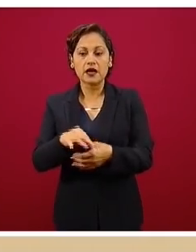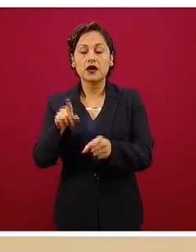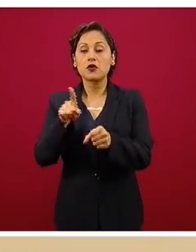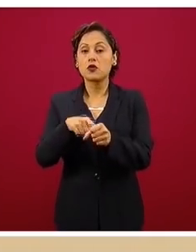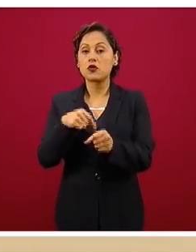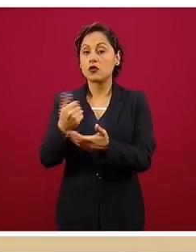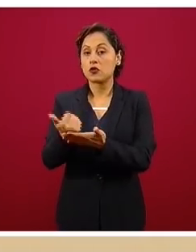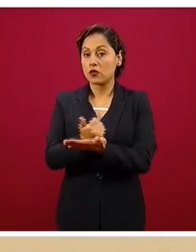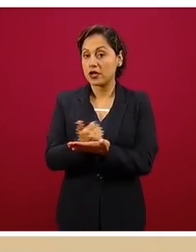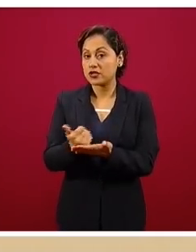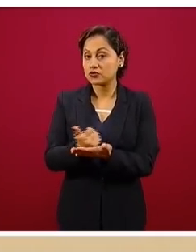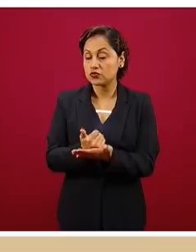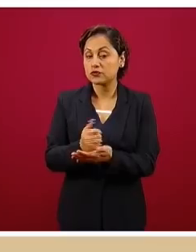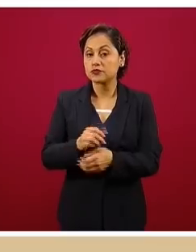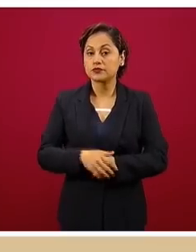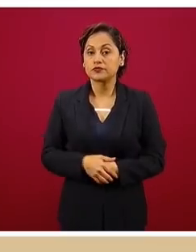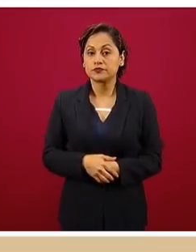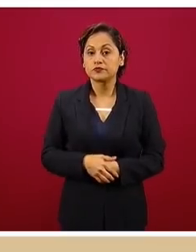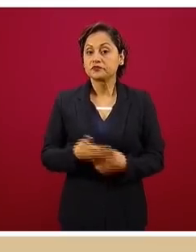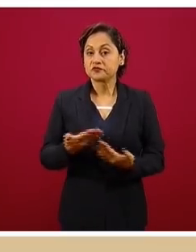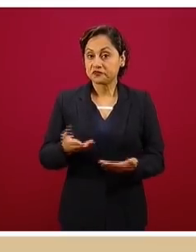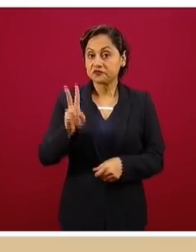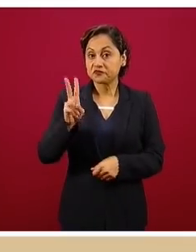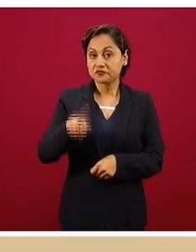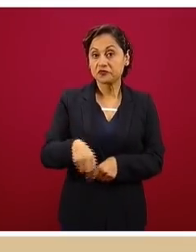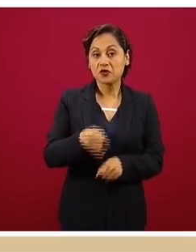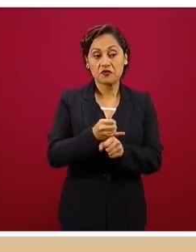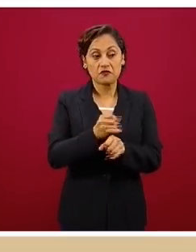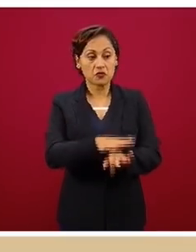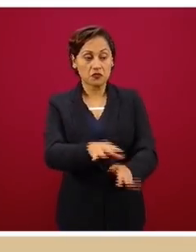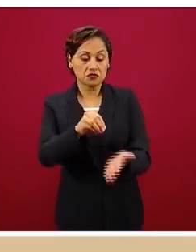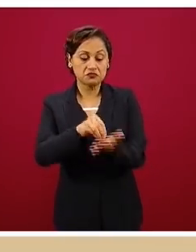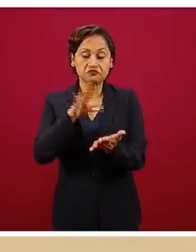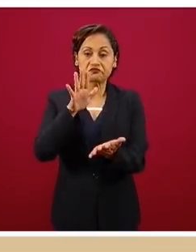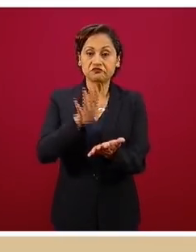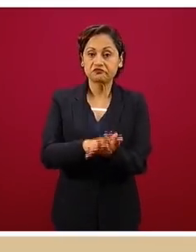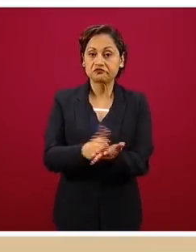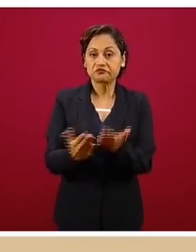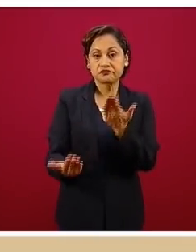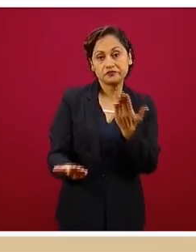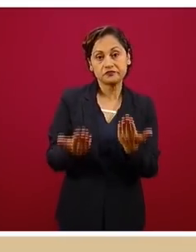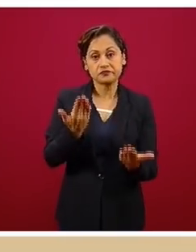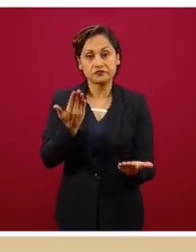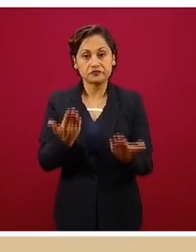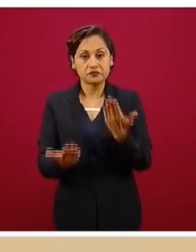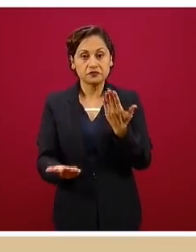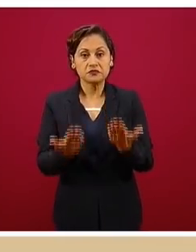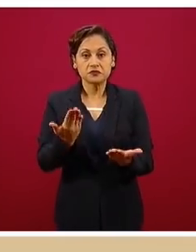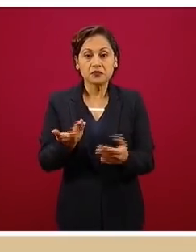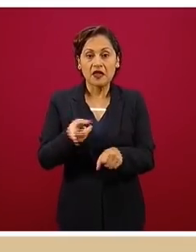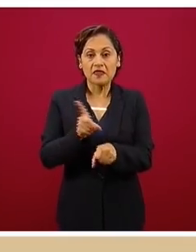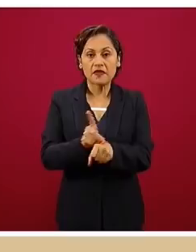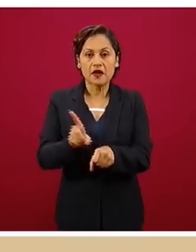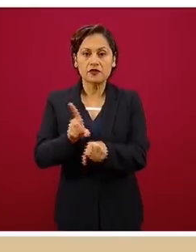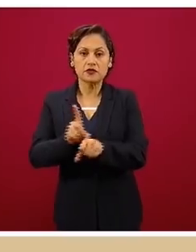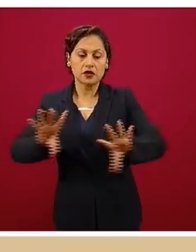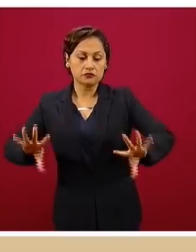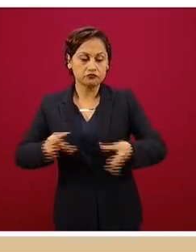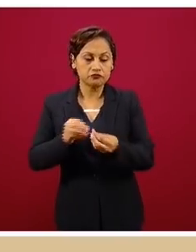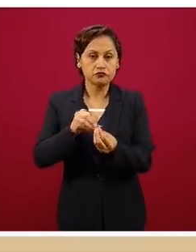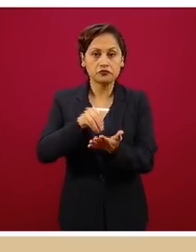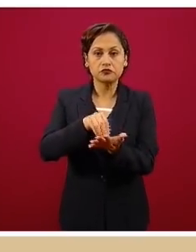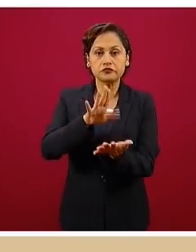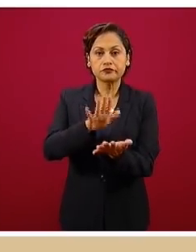curvas, y finalmente los datos que han constatado lo que ocurre cada día con la cantidad de casos que se